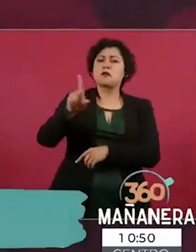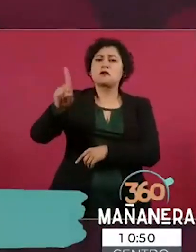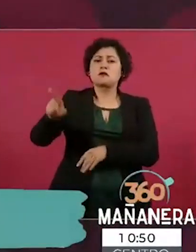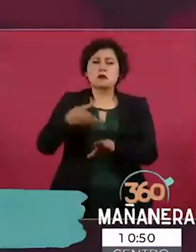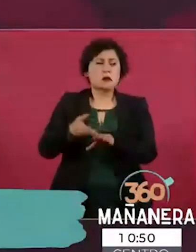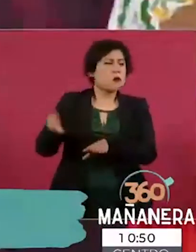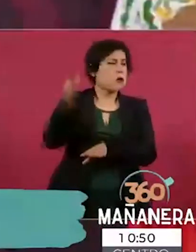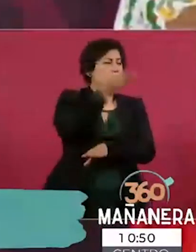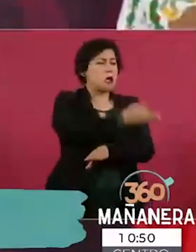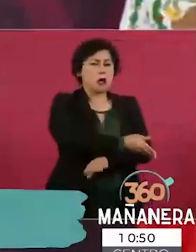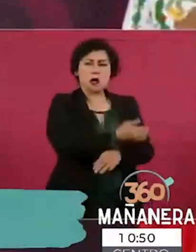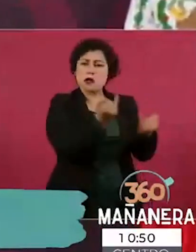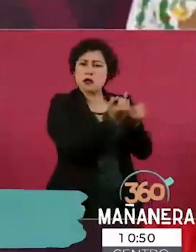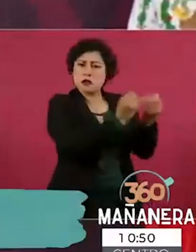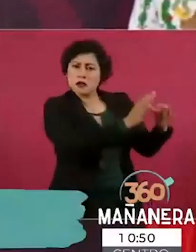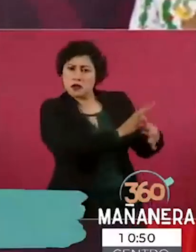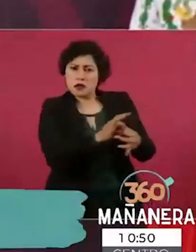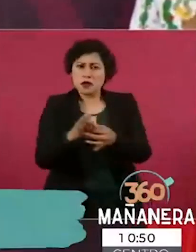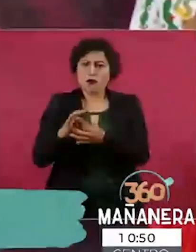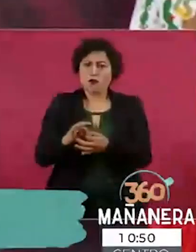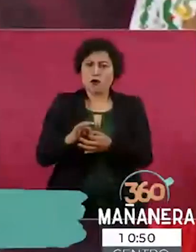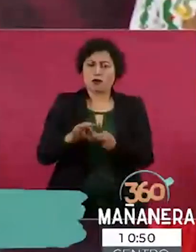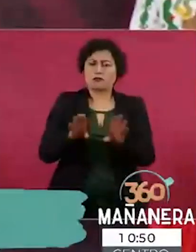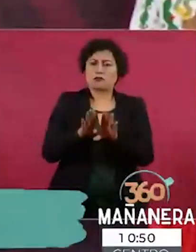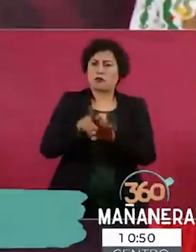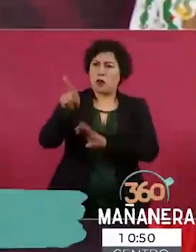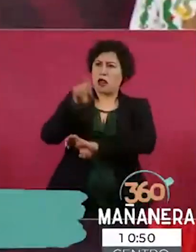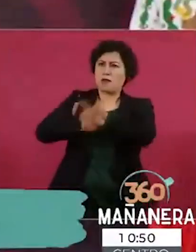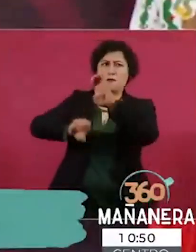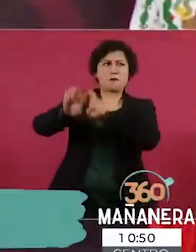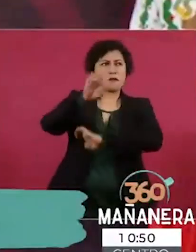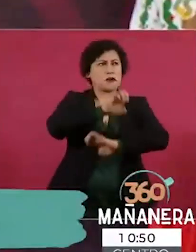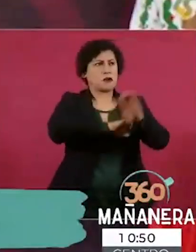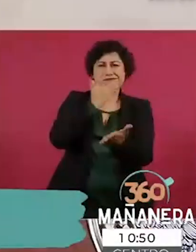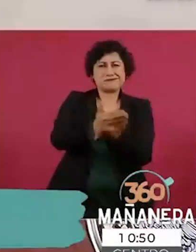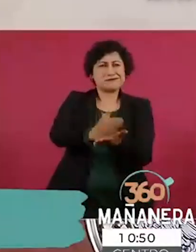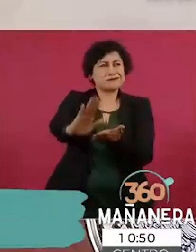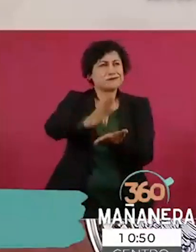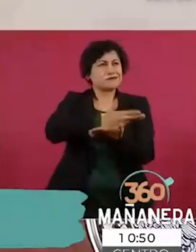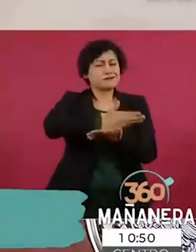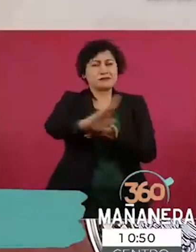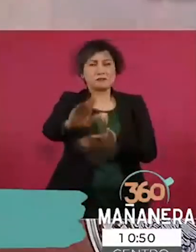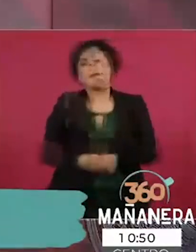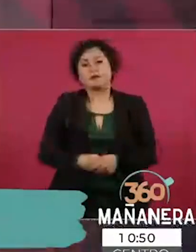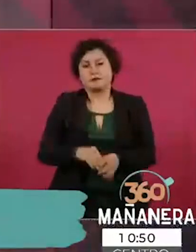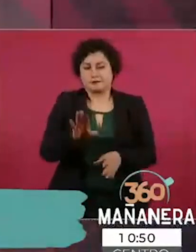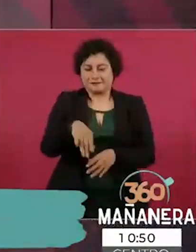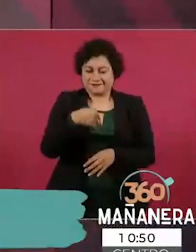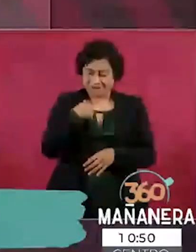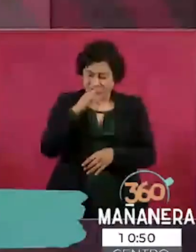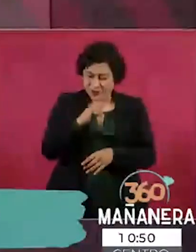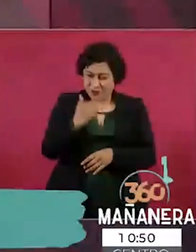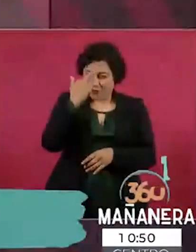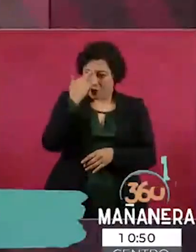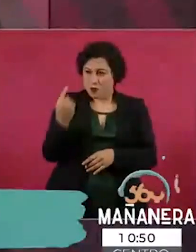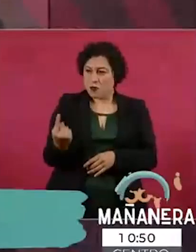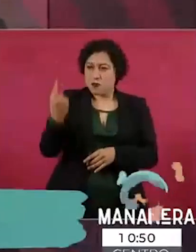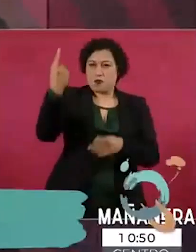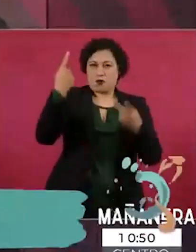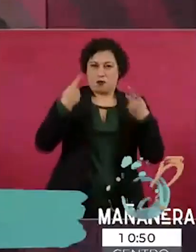Gil Díaz carens no esto es distinto un técnico que me